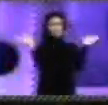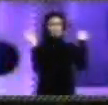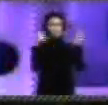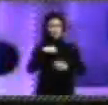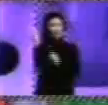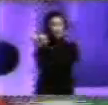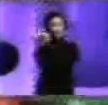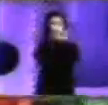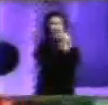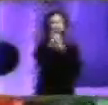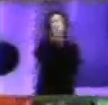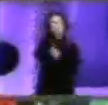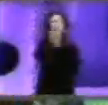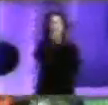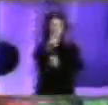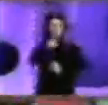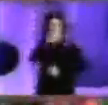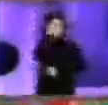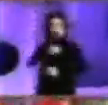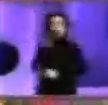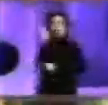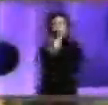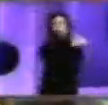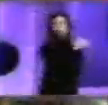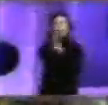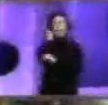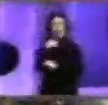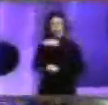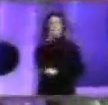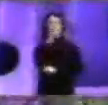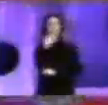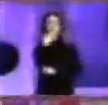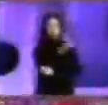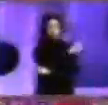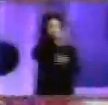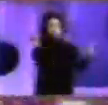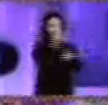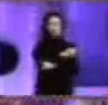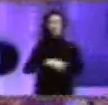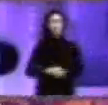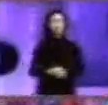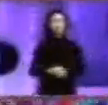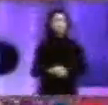que canto que soy murguera y no voy a callar.